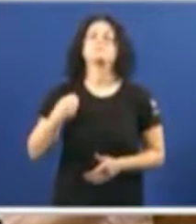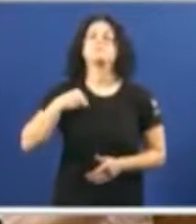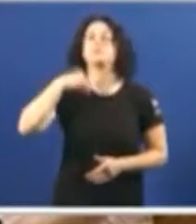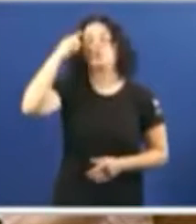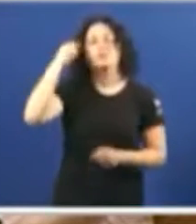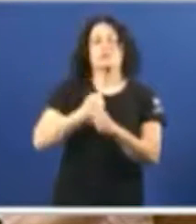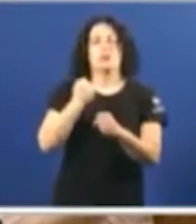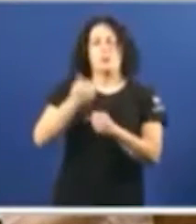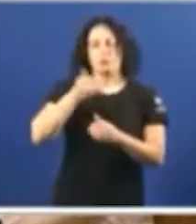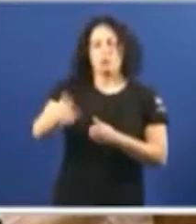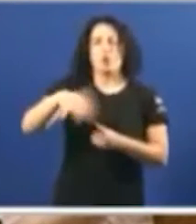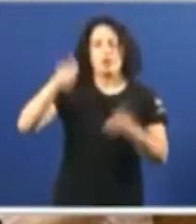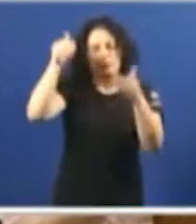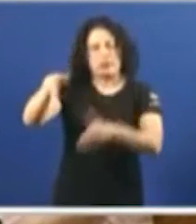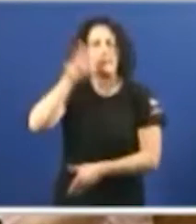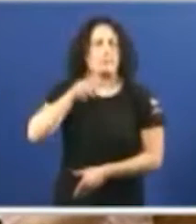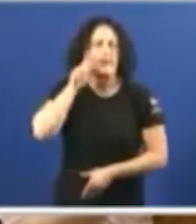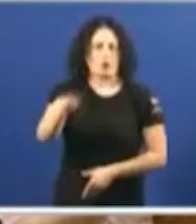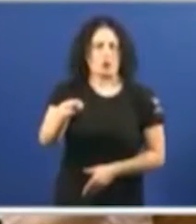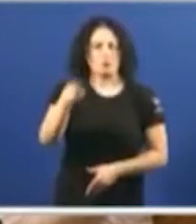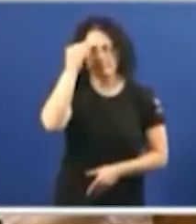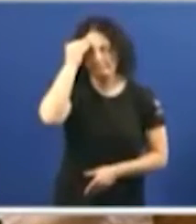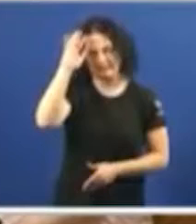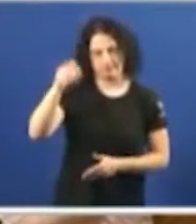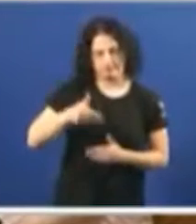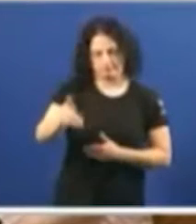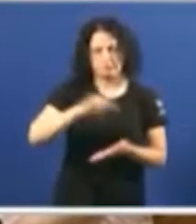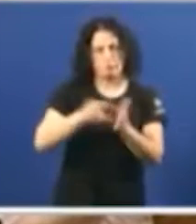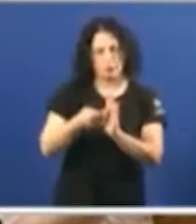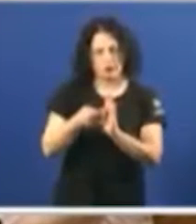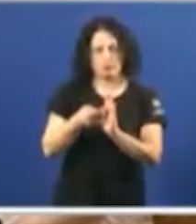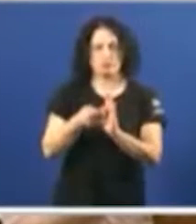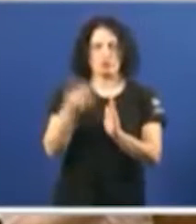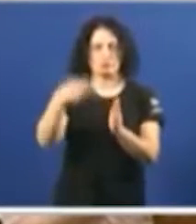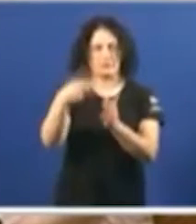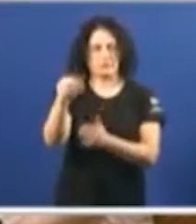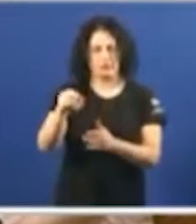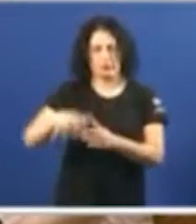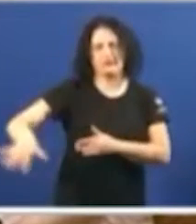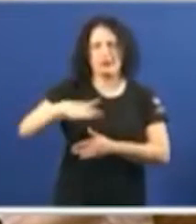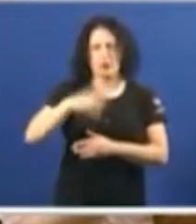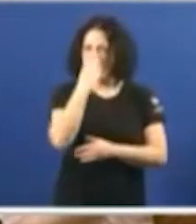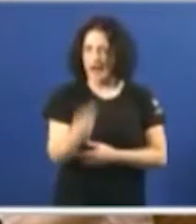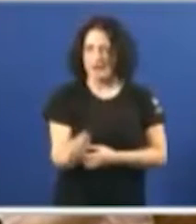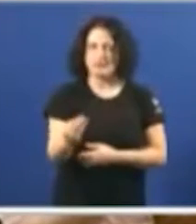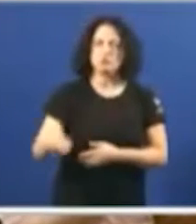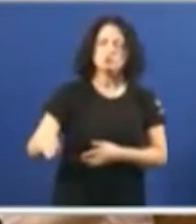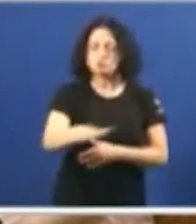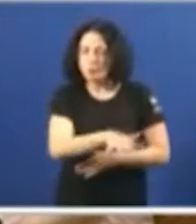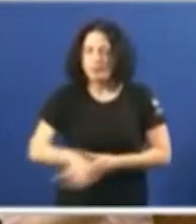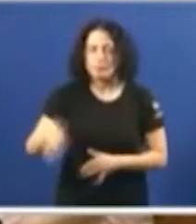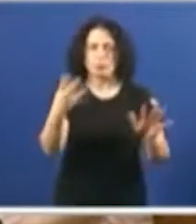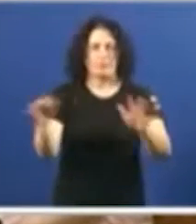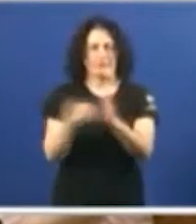futuro están situadas en Vigo. Alí está proxectado para 2020 o proxecto de Vialia na estación do AVE, con unha superficie de 90.000